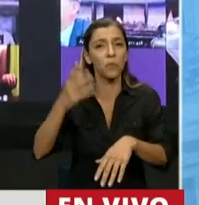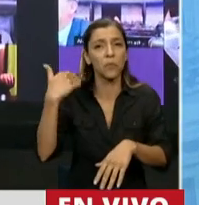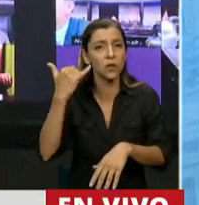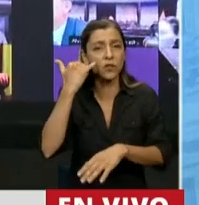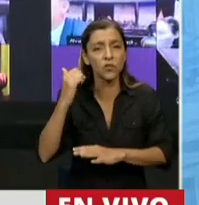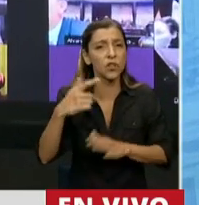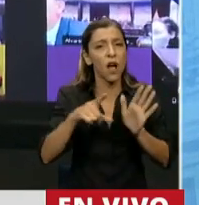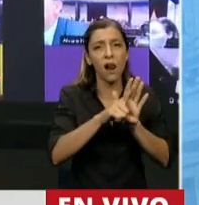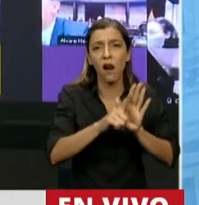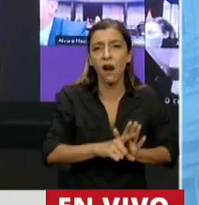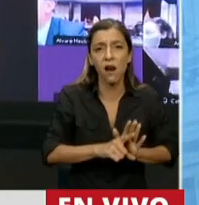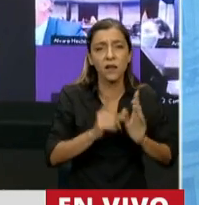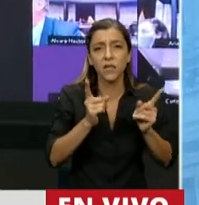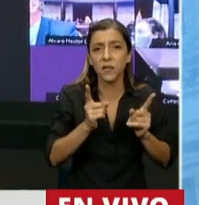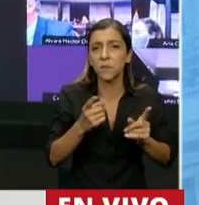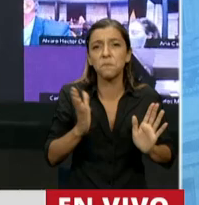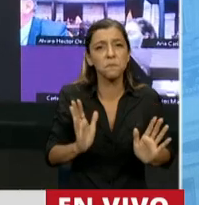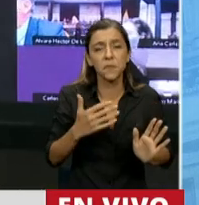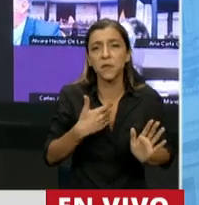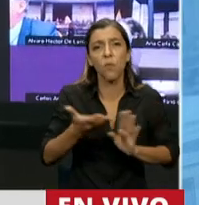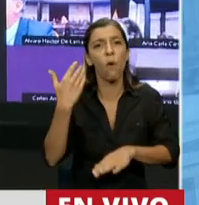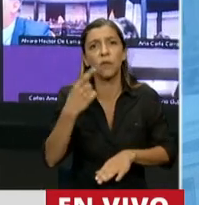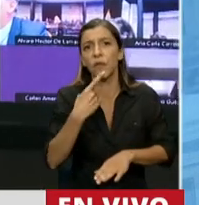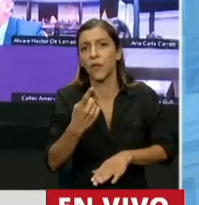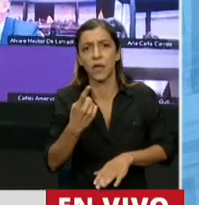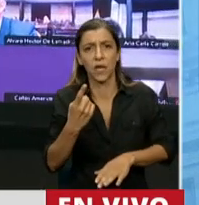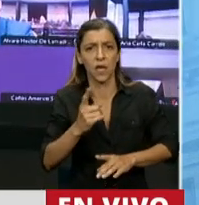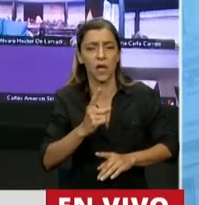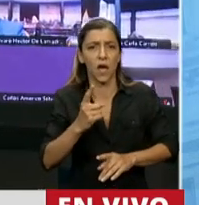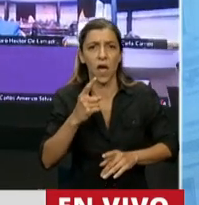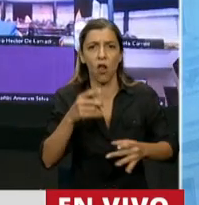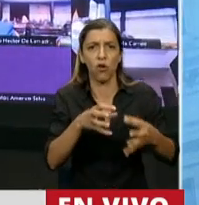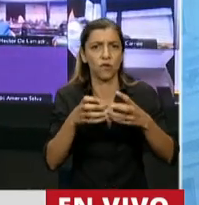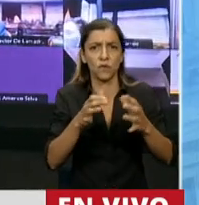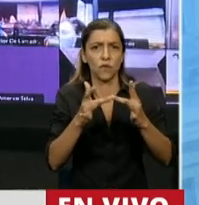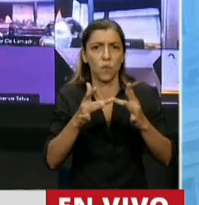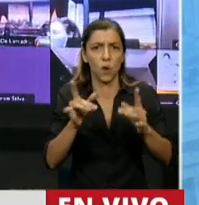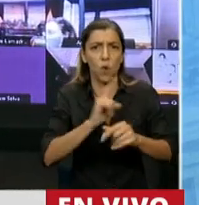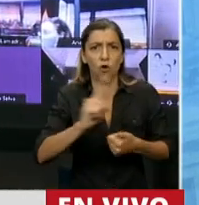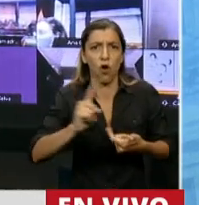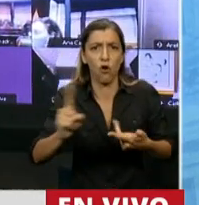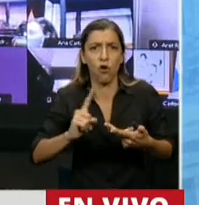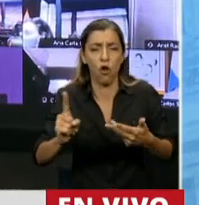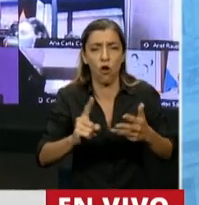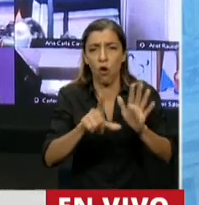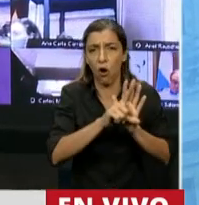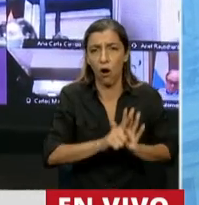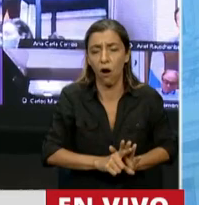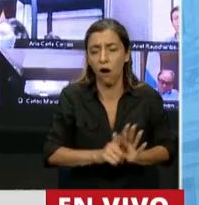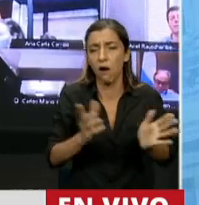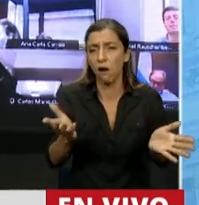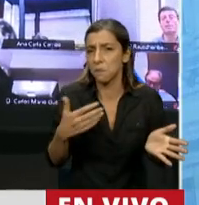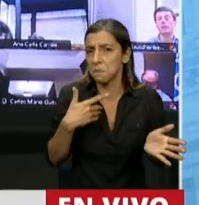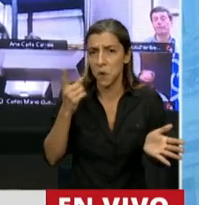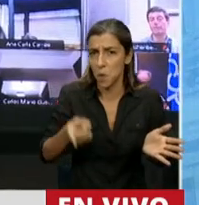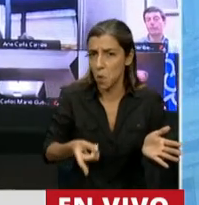que habían jurado que no se iban a tratar por poco bajo este mecanismo. Y nos violentaron